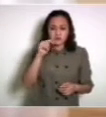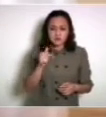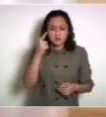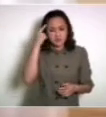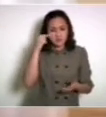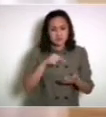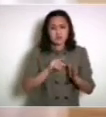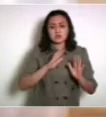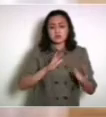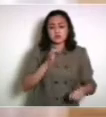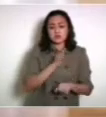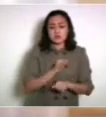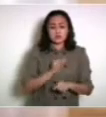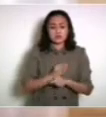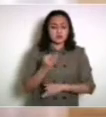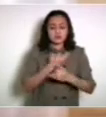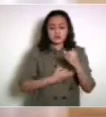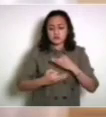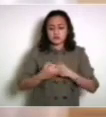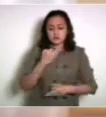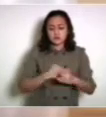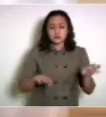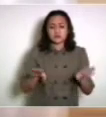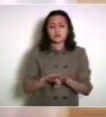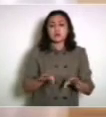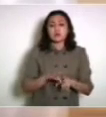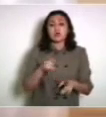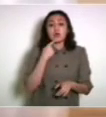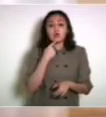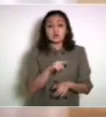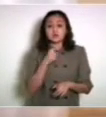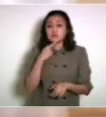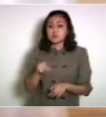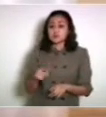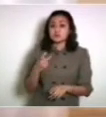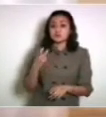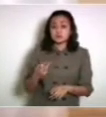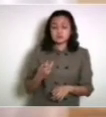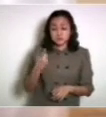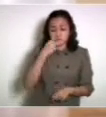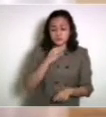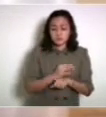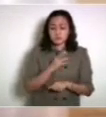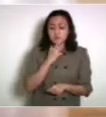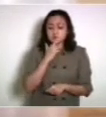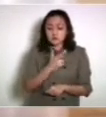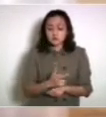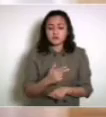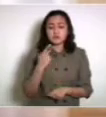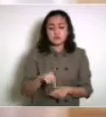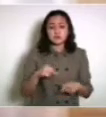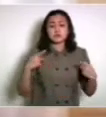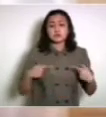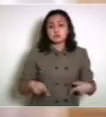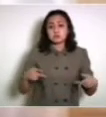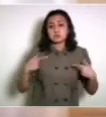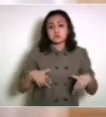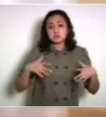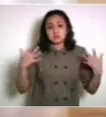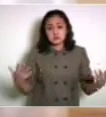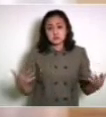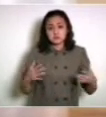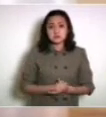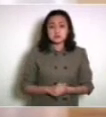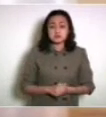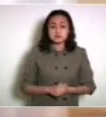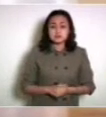yo ya se le infiló toda la batería de acusaciones para que responda en lo personal, en